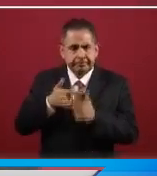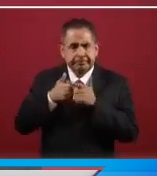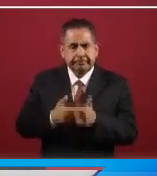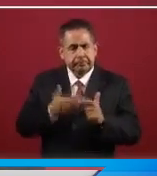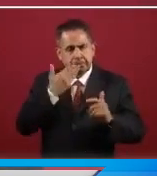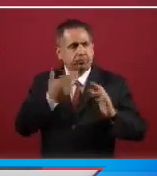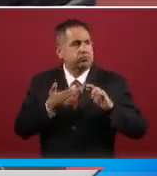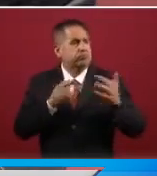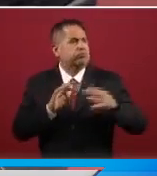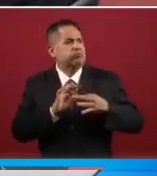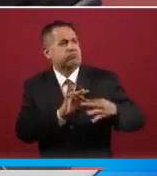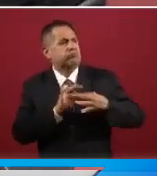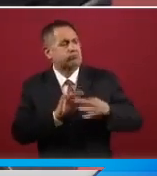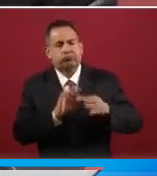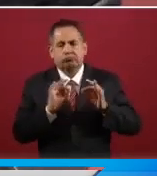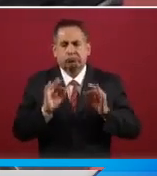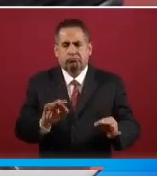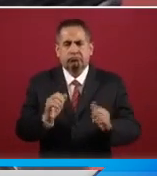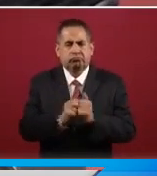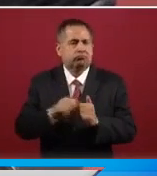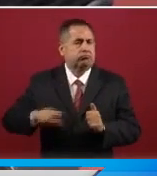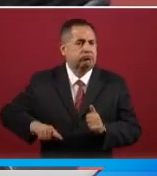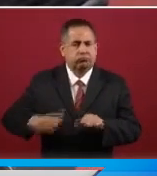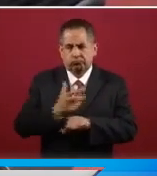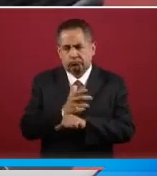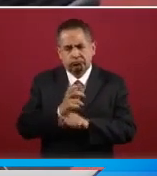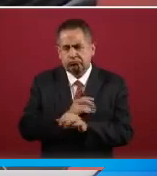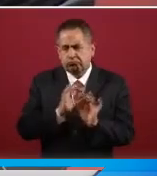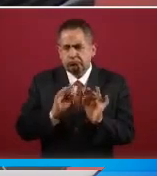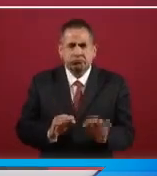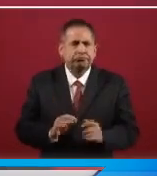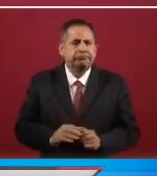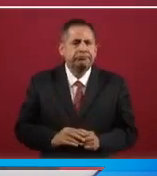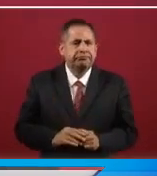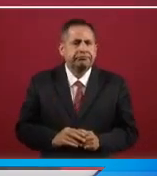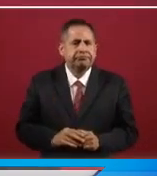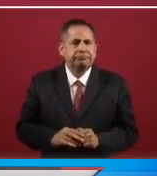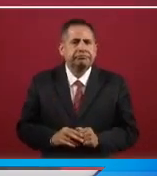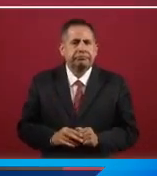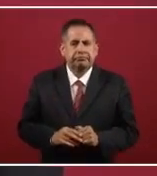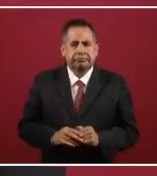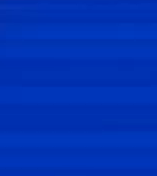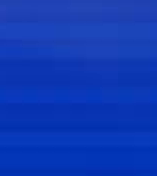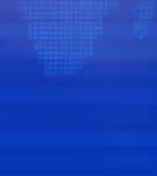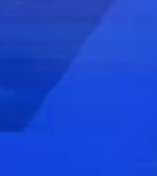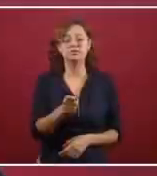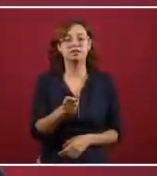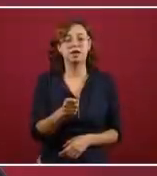responsabilidad. Reafirma que se cuenta con muy buenas relaciones entre ambos países y sobre todo hay respeto mutuo.